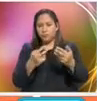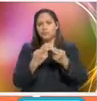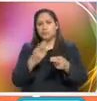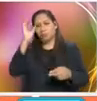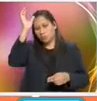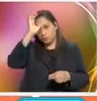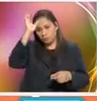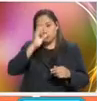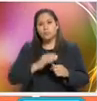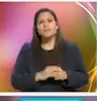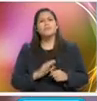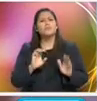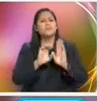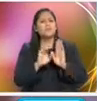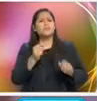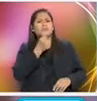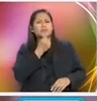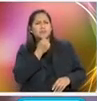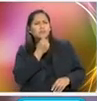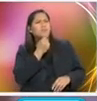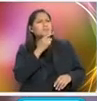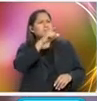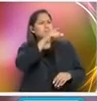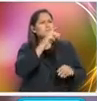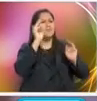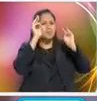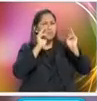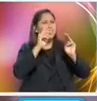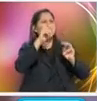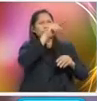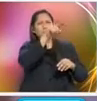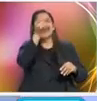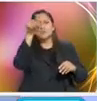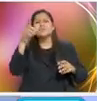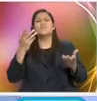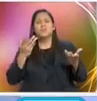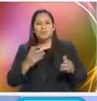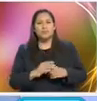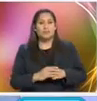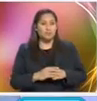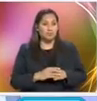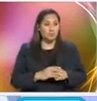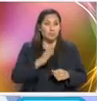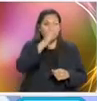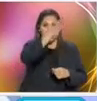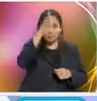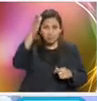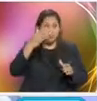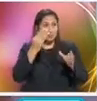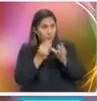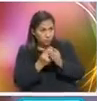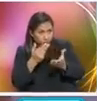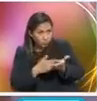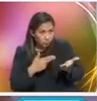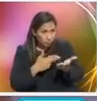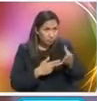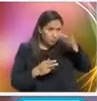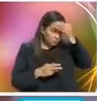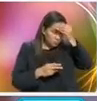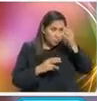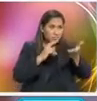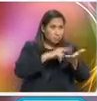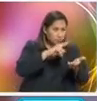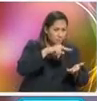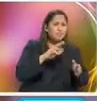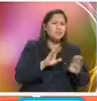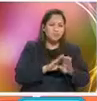Hecho, perfecto. Oye, y los niños, por ejemplo, ¿qué pueden encontrar en estos museos? Pueden encontrar, aparte de recorrerlos, también talleres, les enseñan a